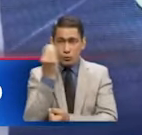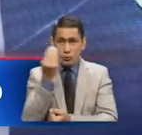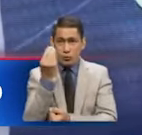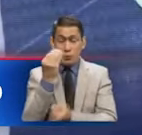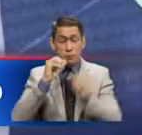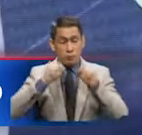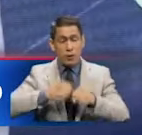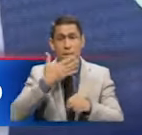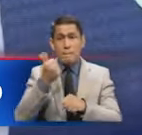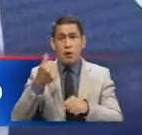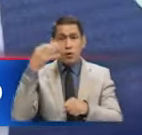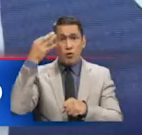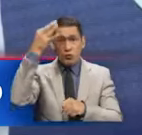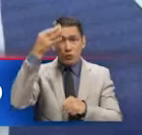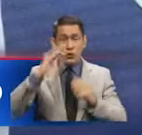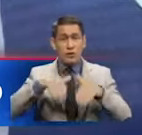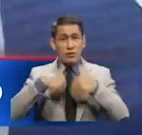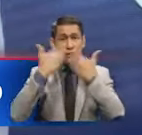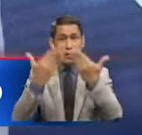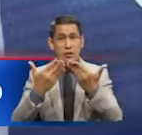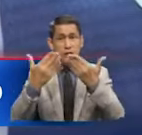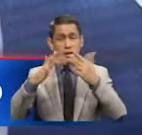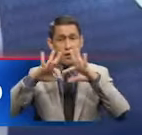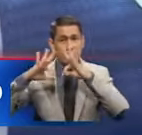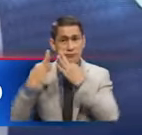futuro, es darle a la familia